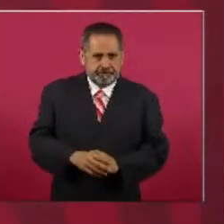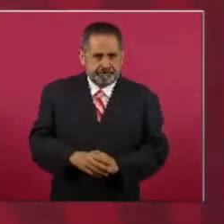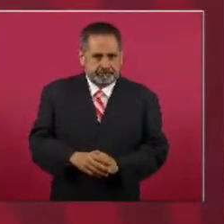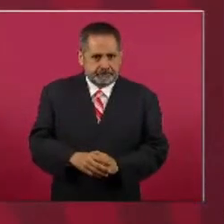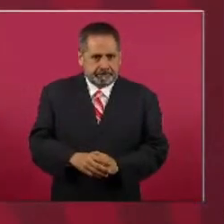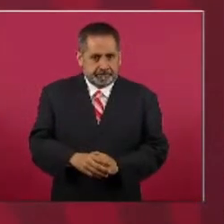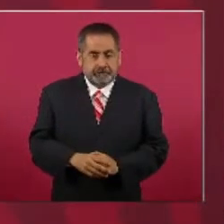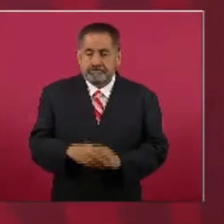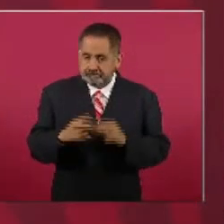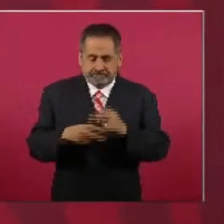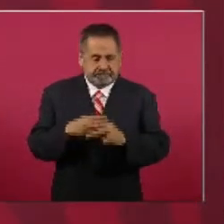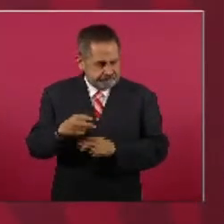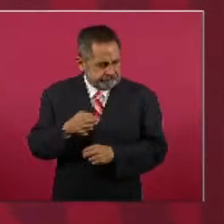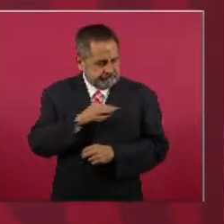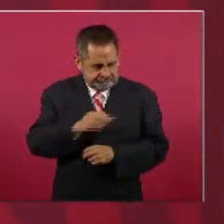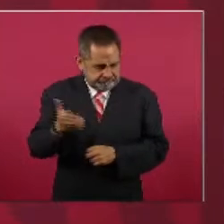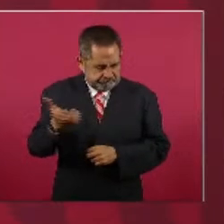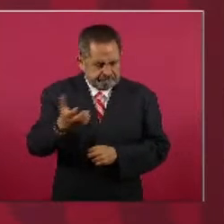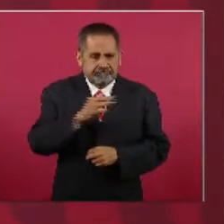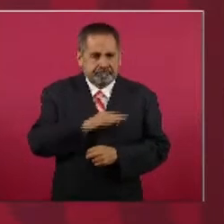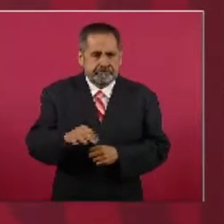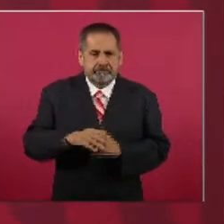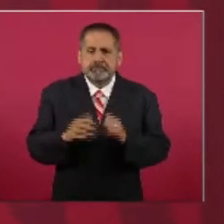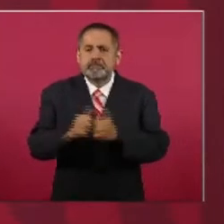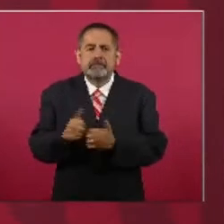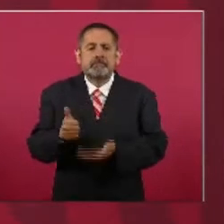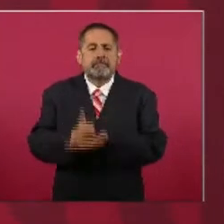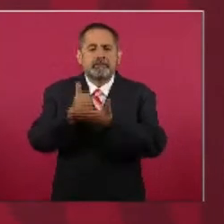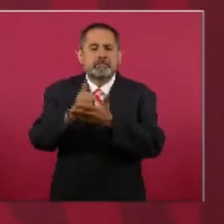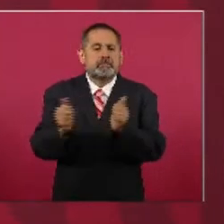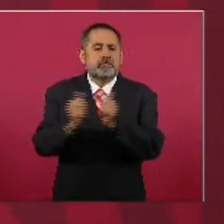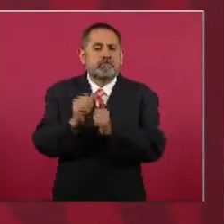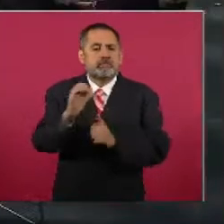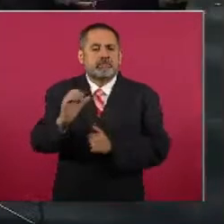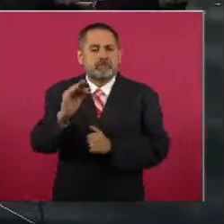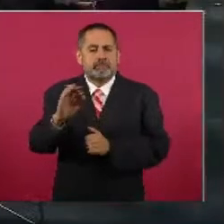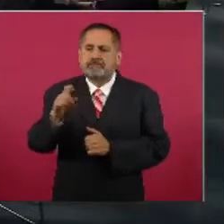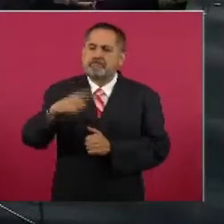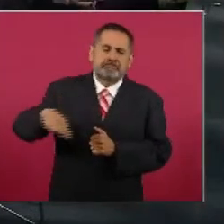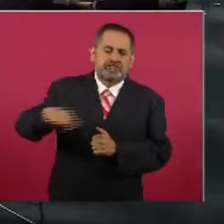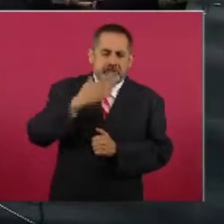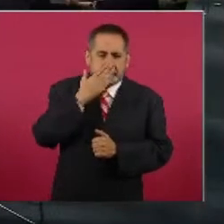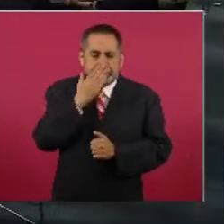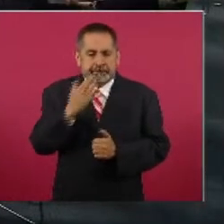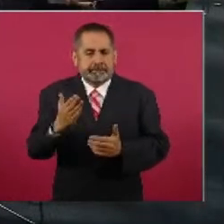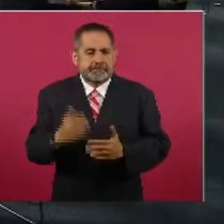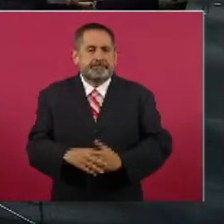no lo vamos a hacer así con la cooperación con el apoyo de la gente